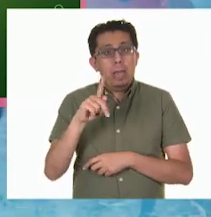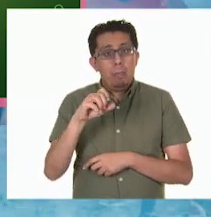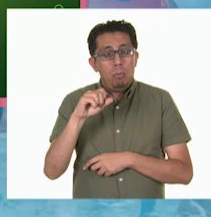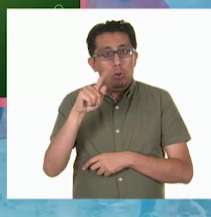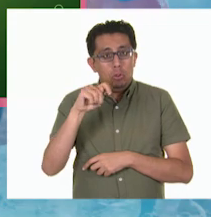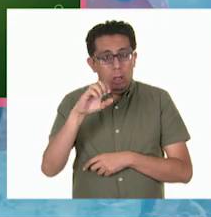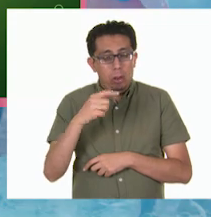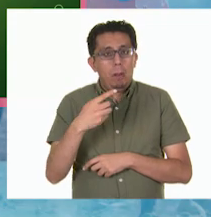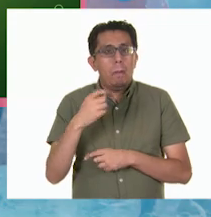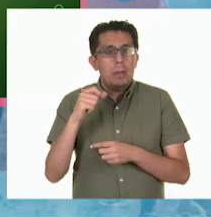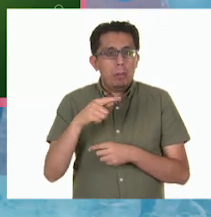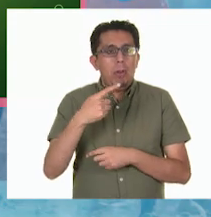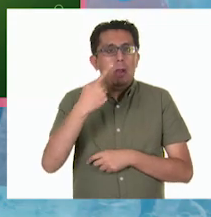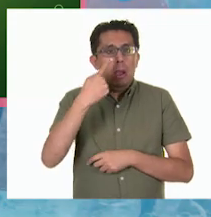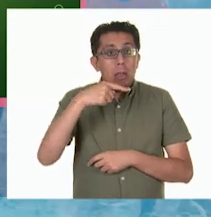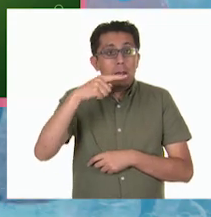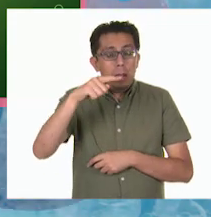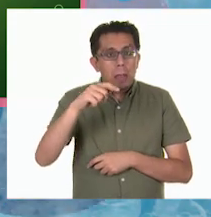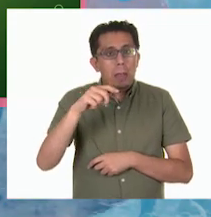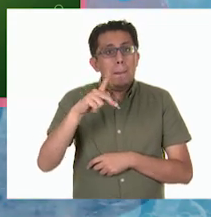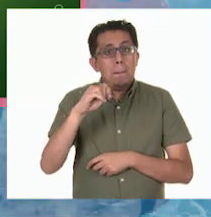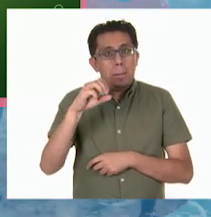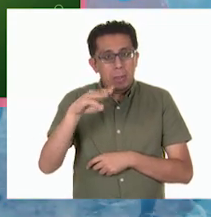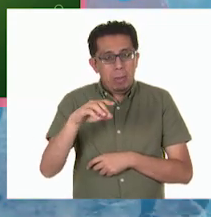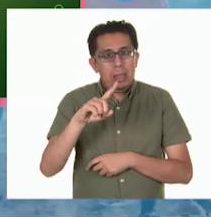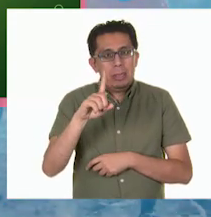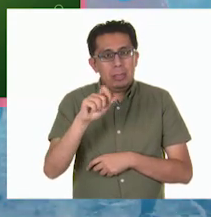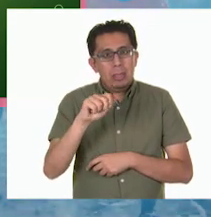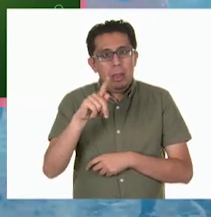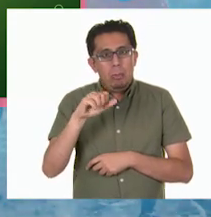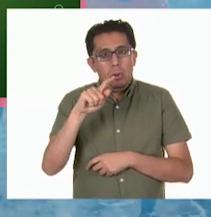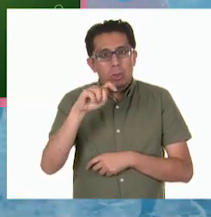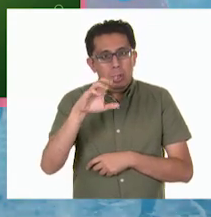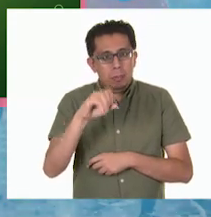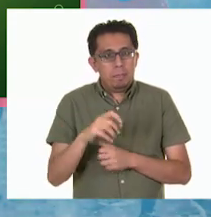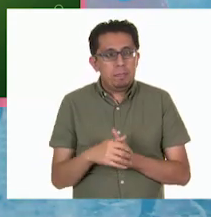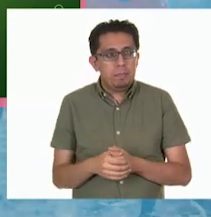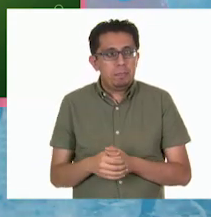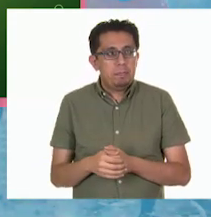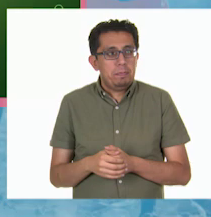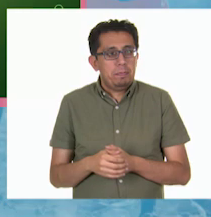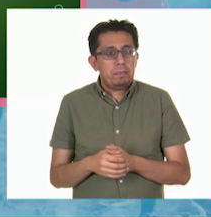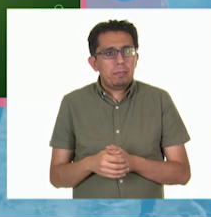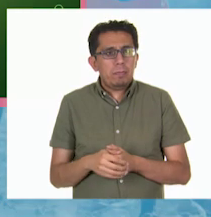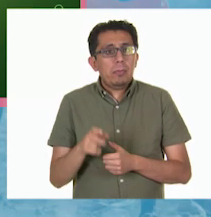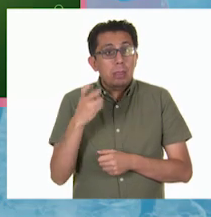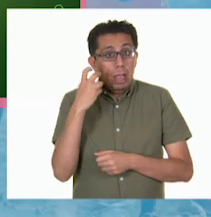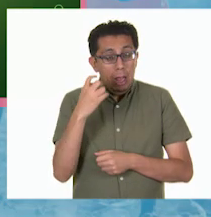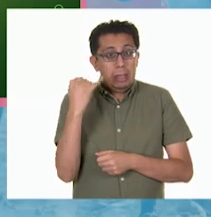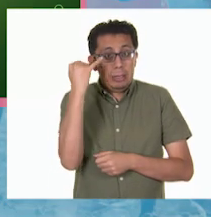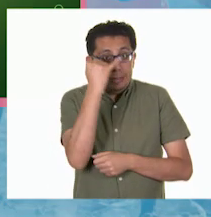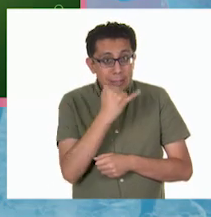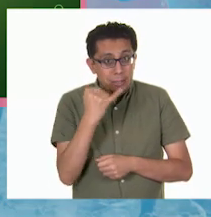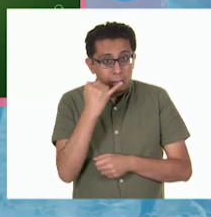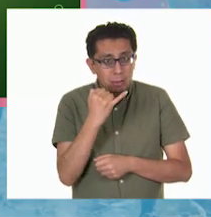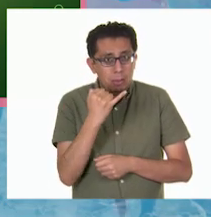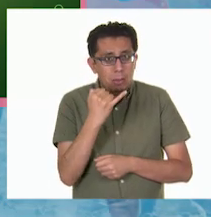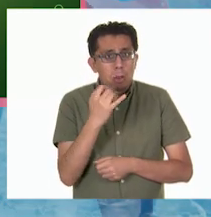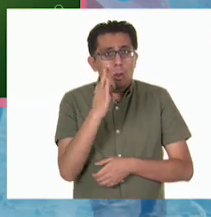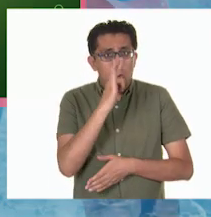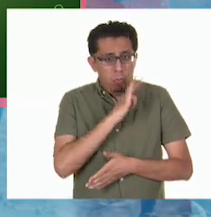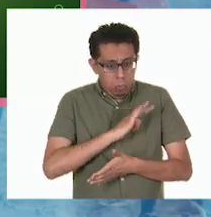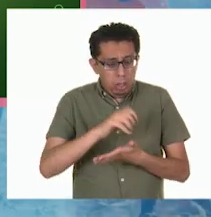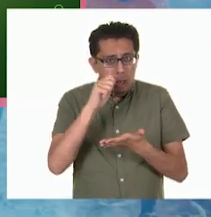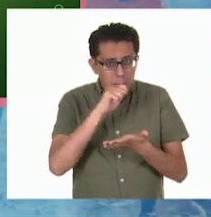así escribirán en pima y en zapoteco. En todas esas lenguas también se puede escribir el